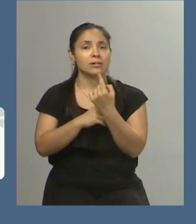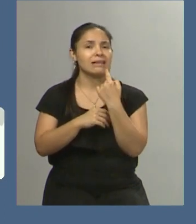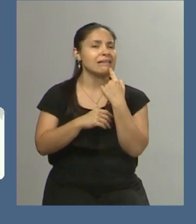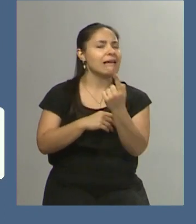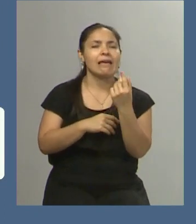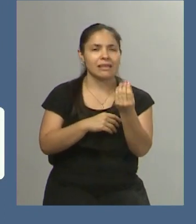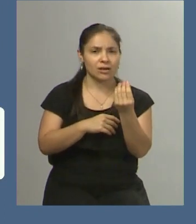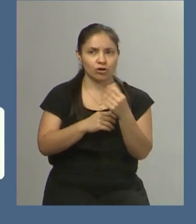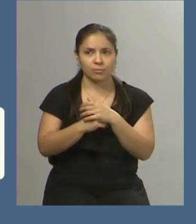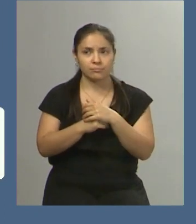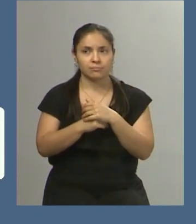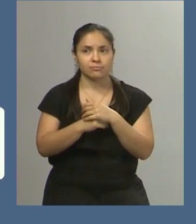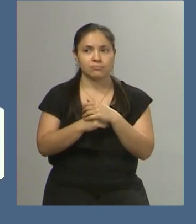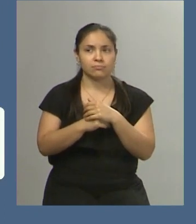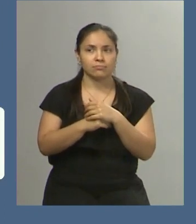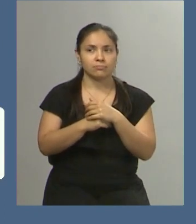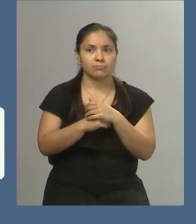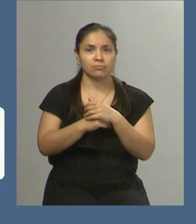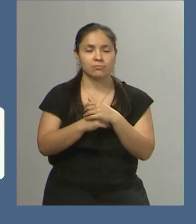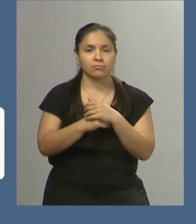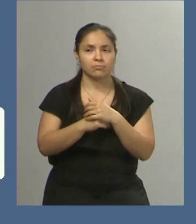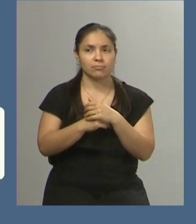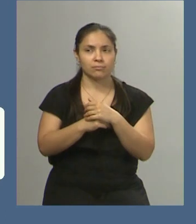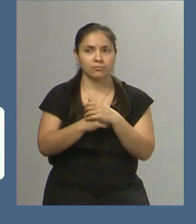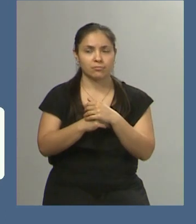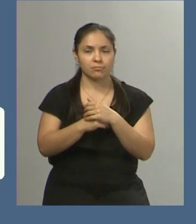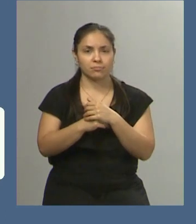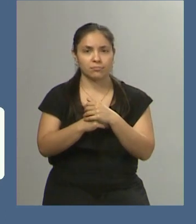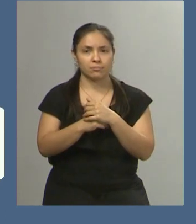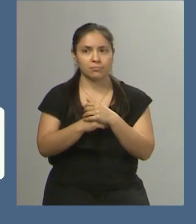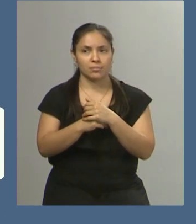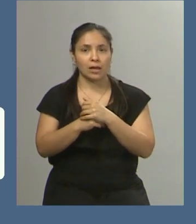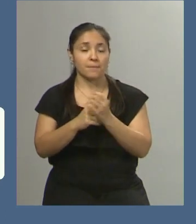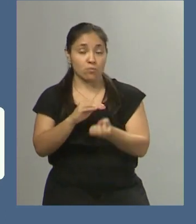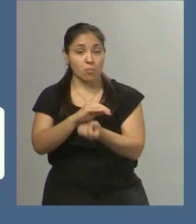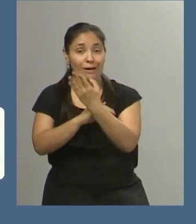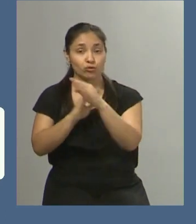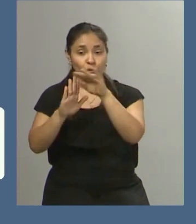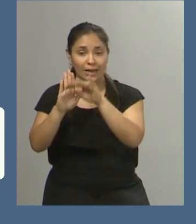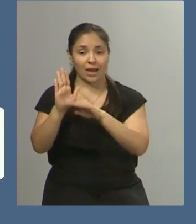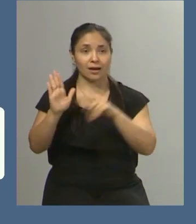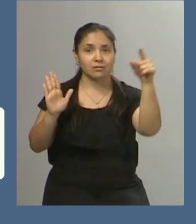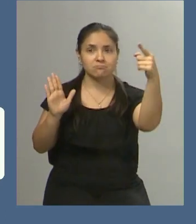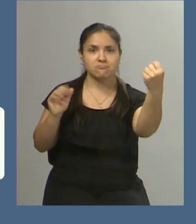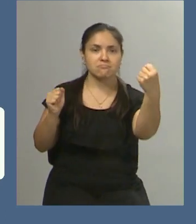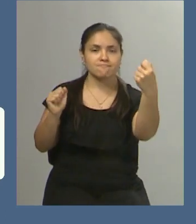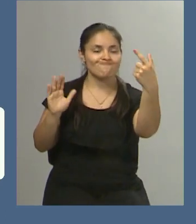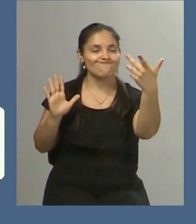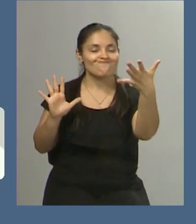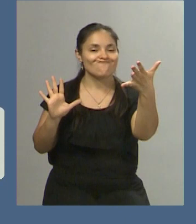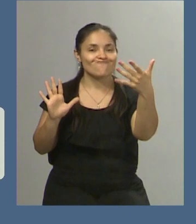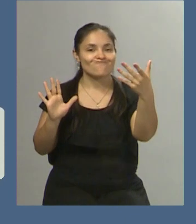condiciones de ajustarse a las reglas del Mercosur, porque en el